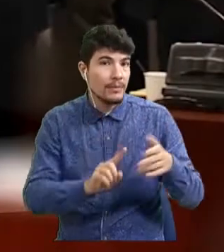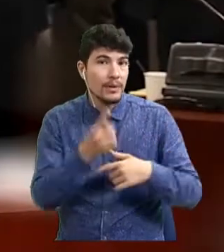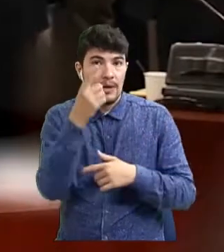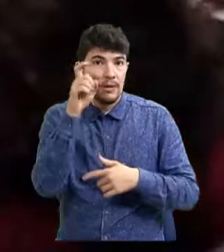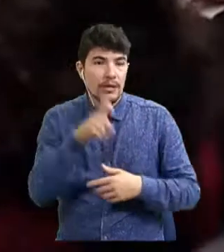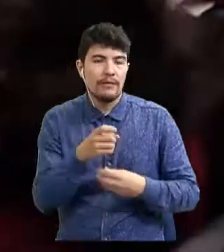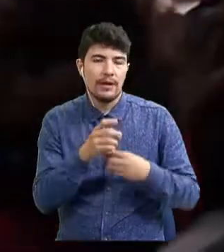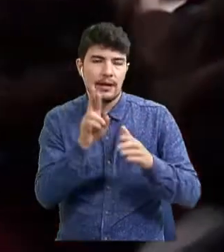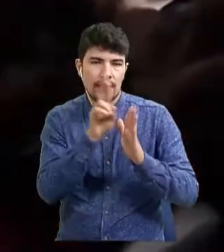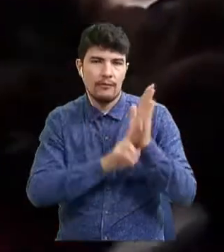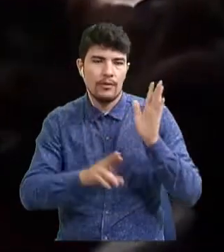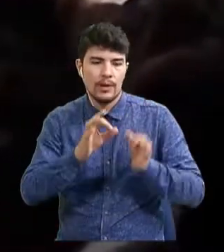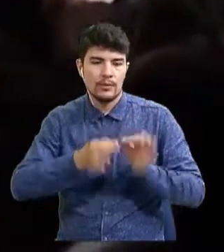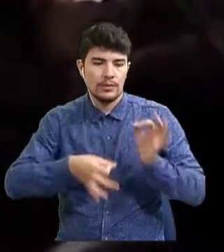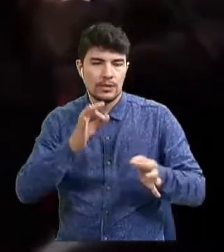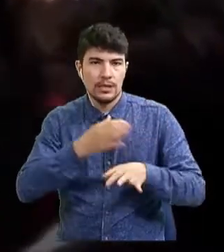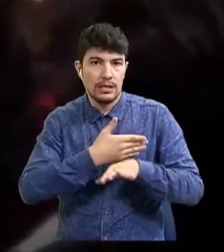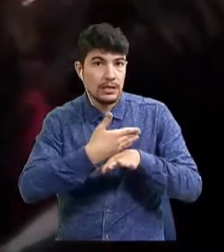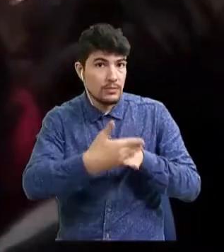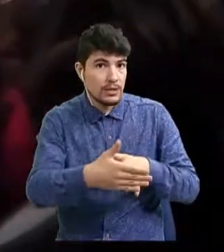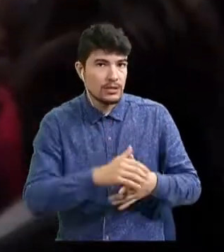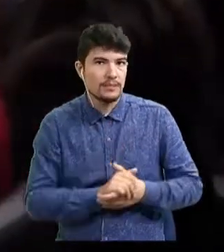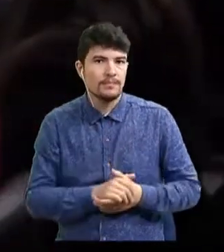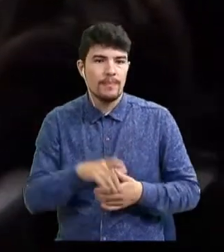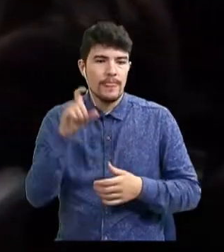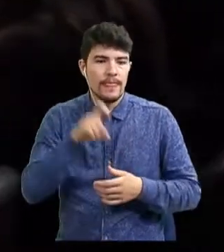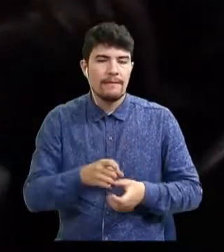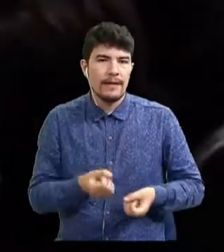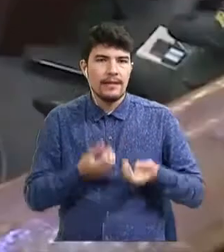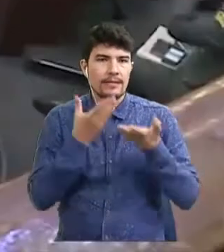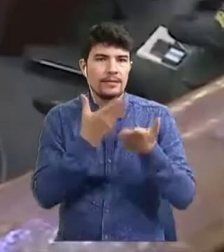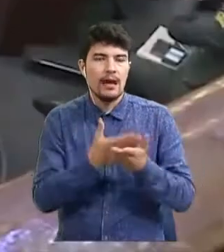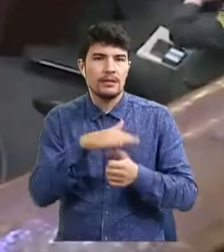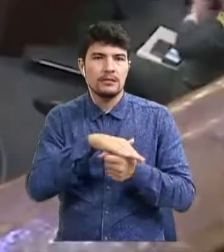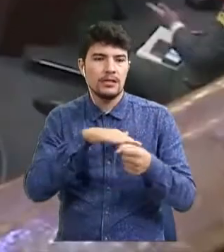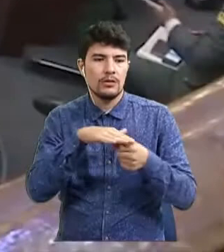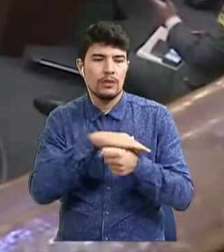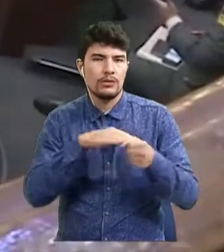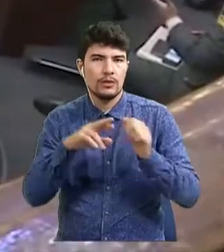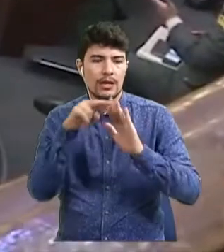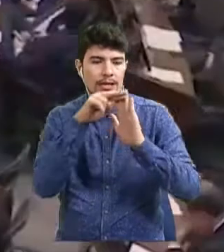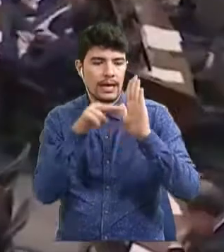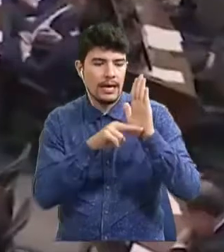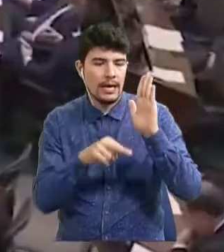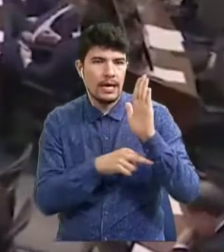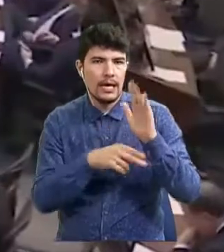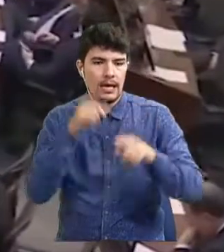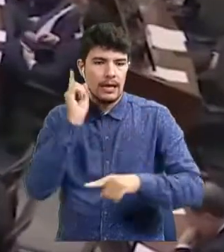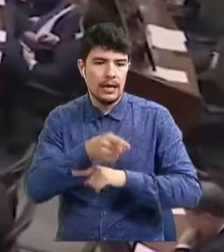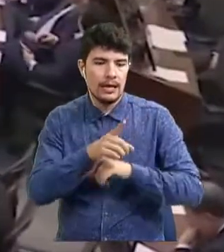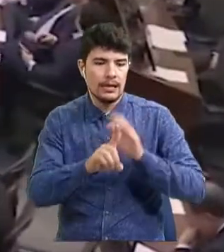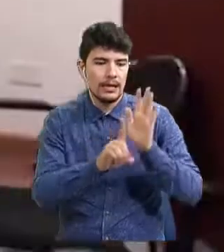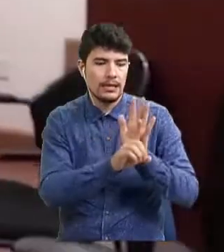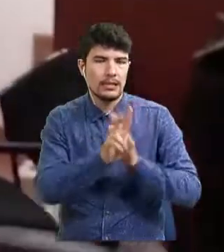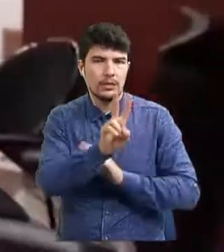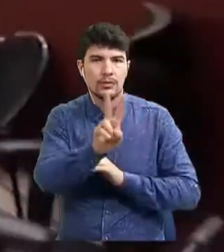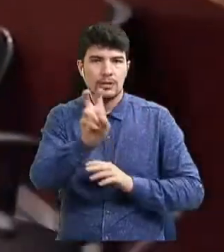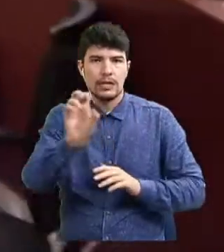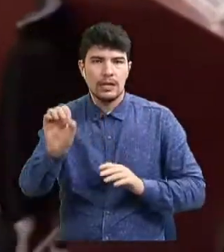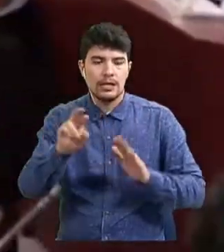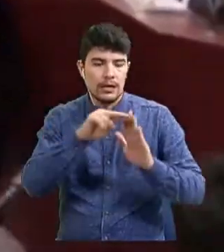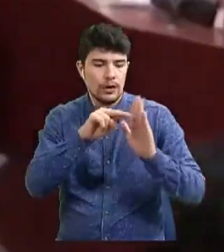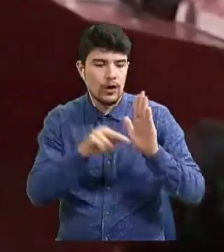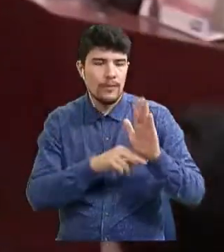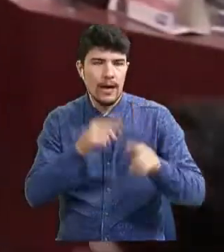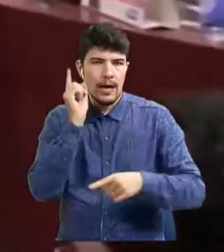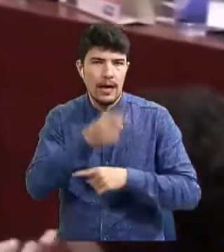tendría que haber una reforma a la justicia, luego tendría que haber una situación de reglamentación para el decreto de la 270, que es una norma